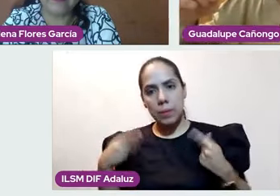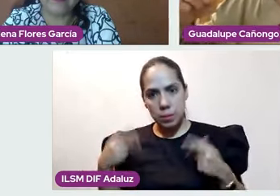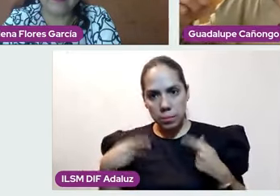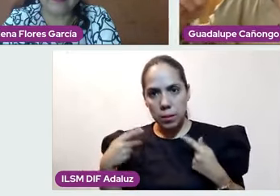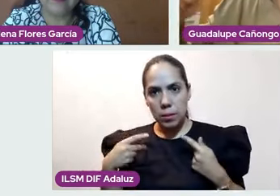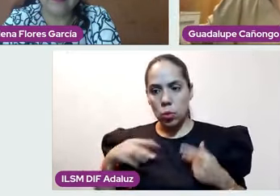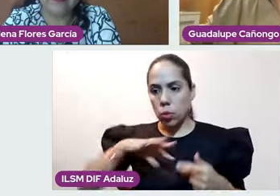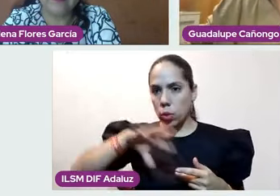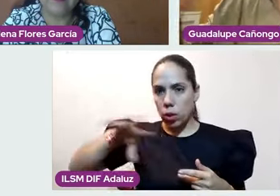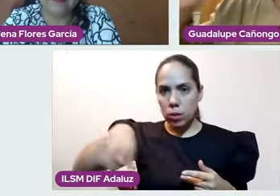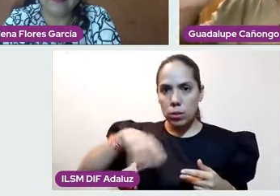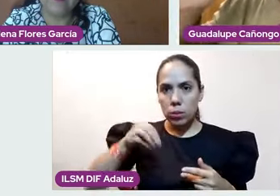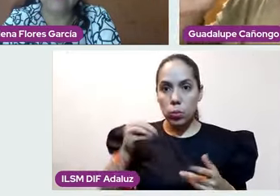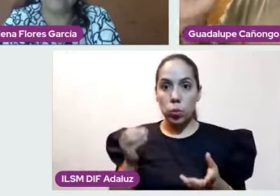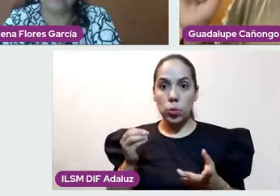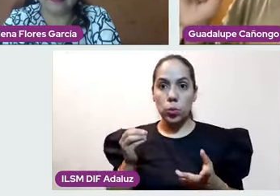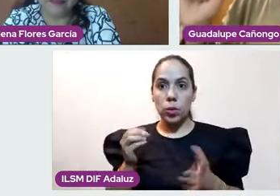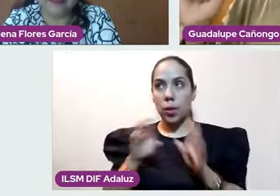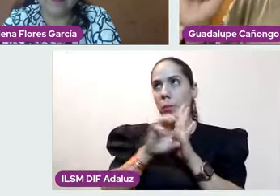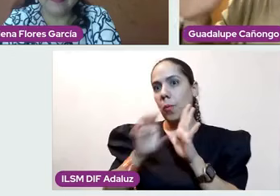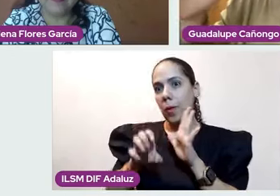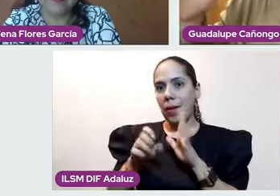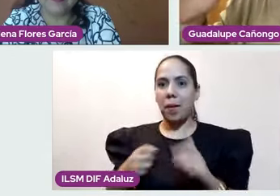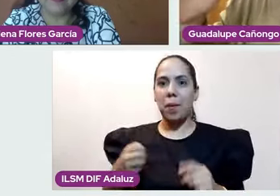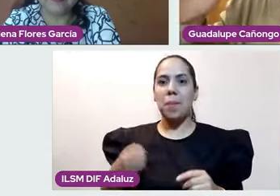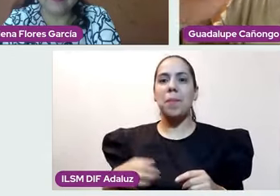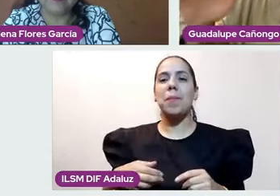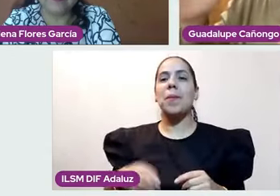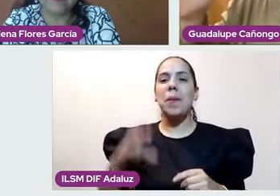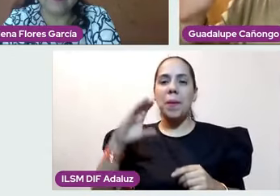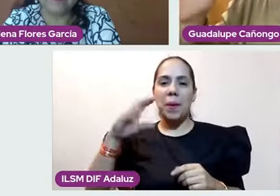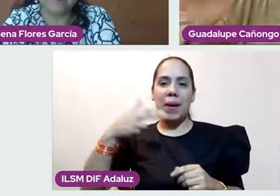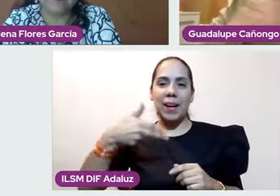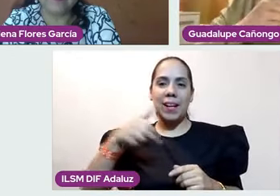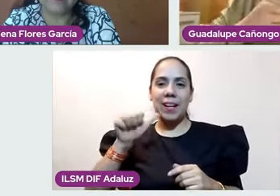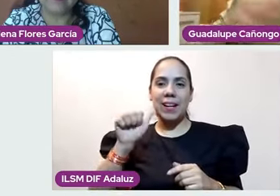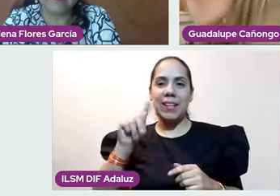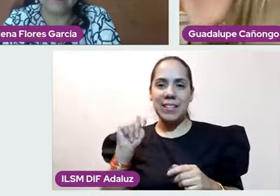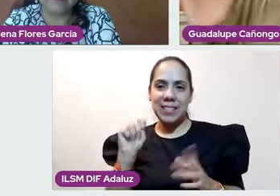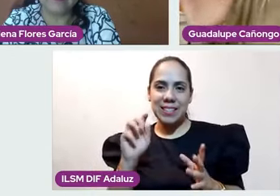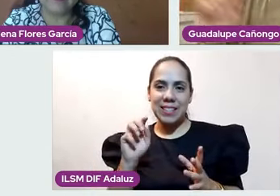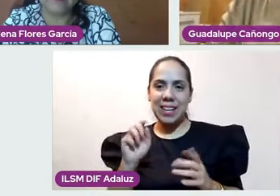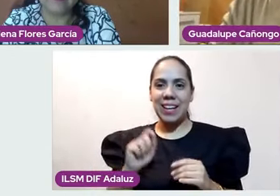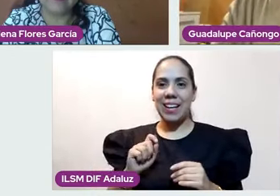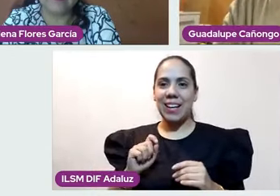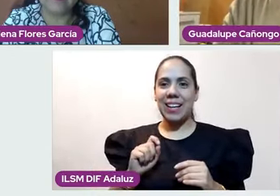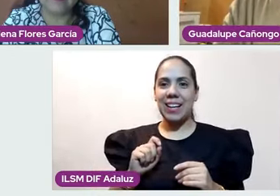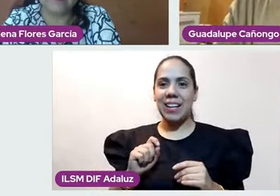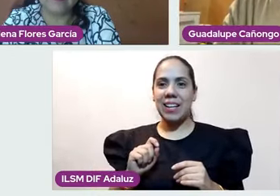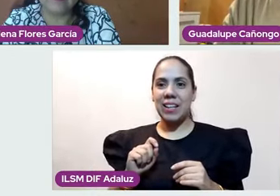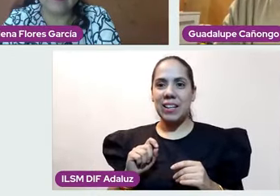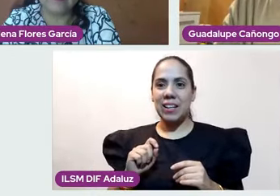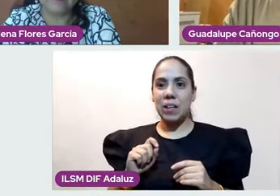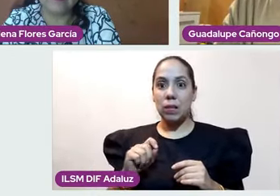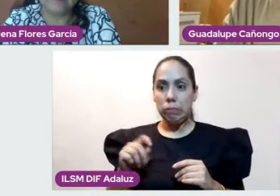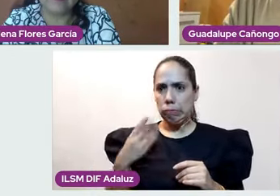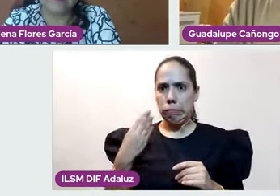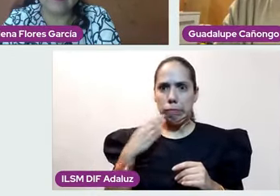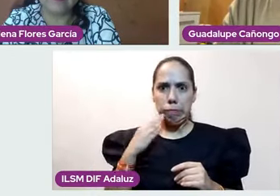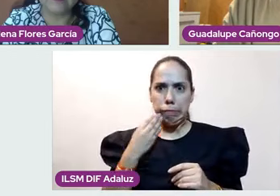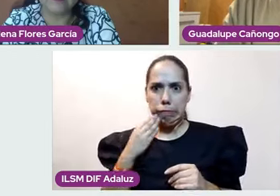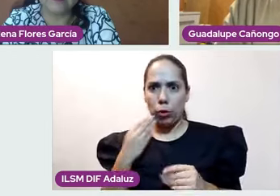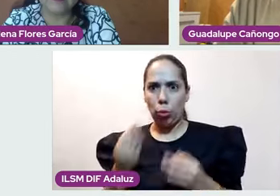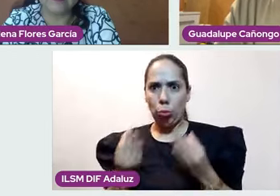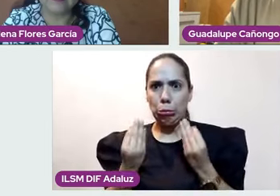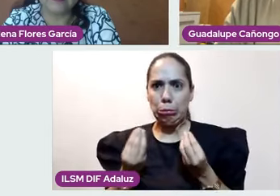el chat de las personas, en Facebook uno busca y hay N cantidad de grupos